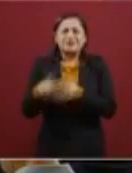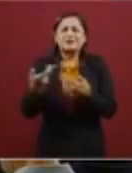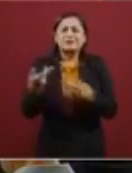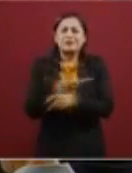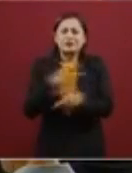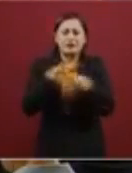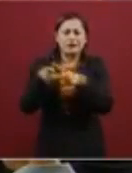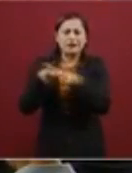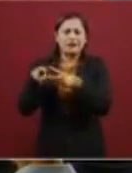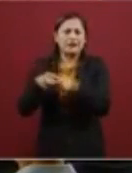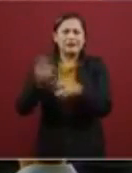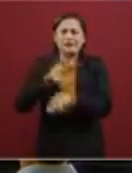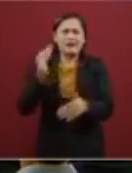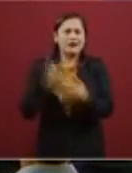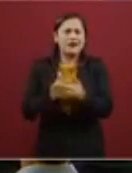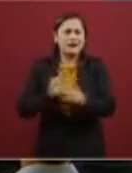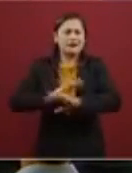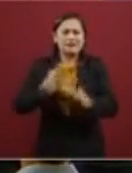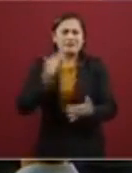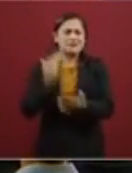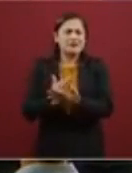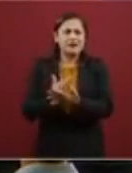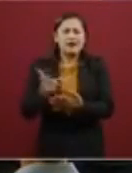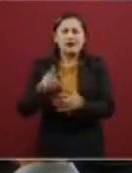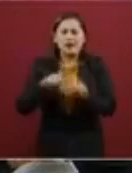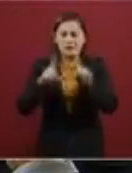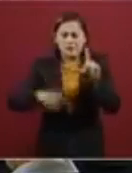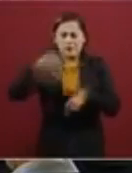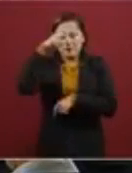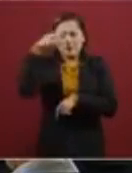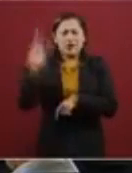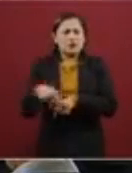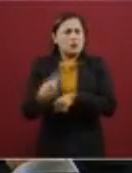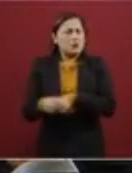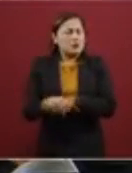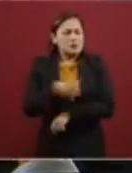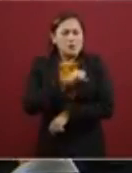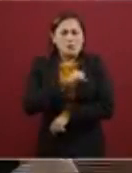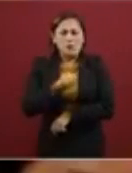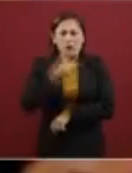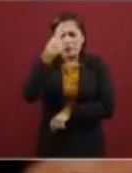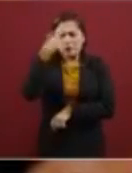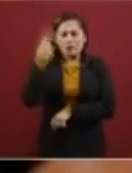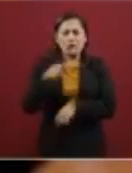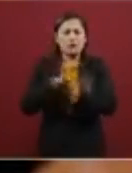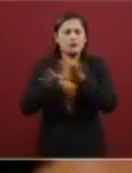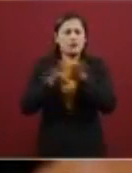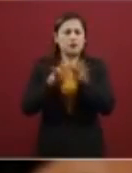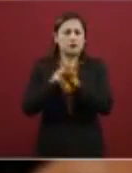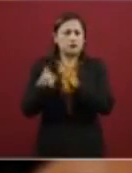a tantos mexicanos y para que México no siga siendo uno de los países más peligrosos del mundo para ejercer el periodismo? Entre paréntesis,